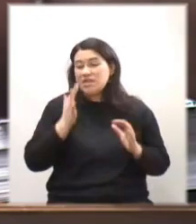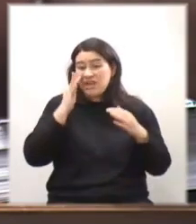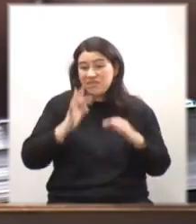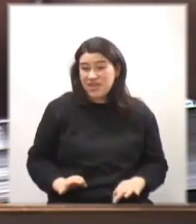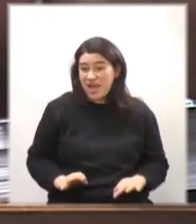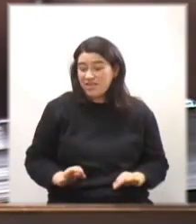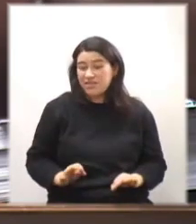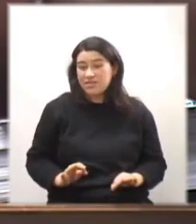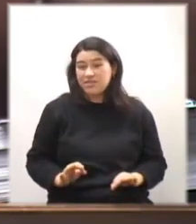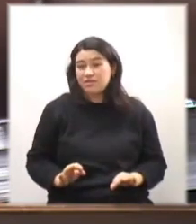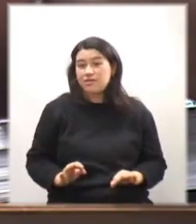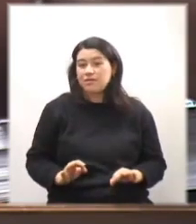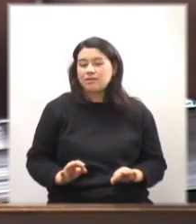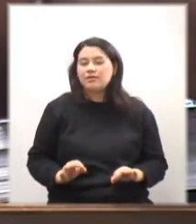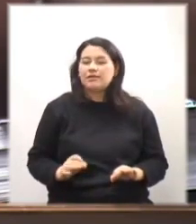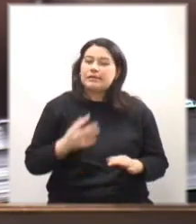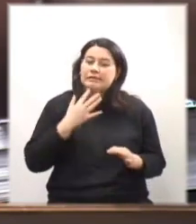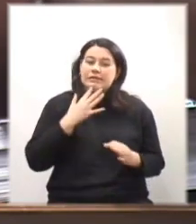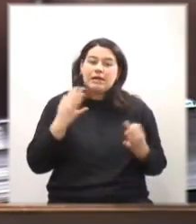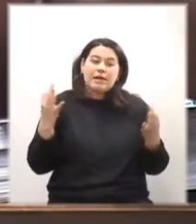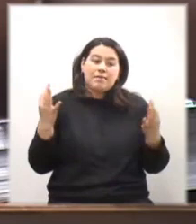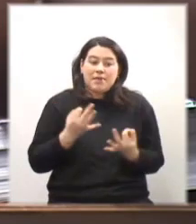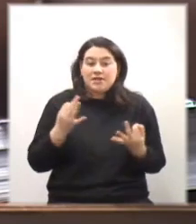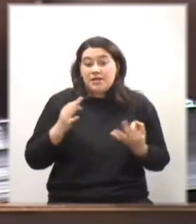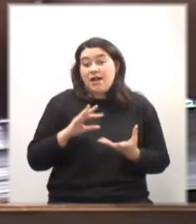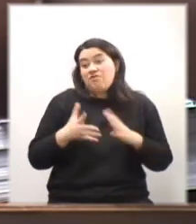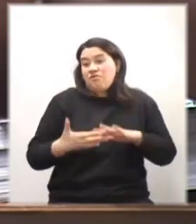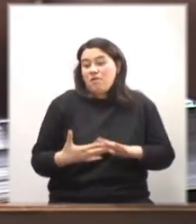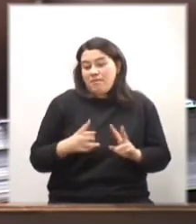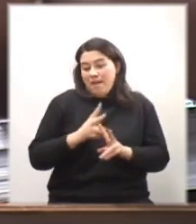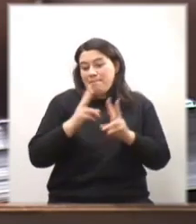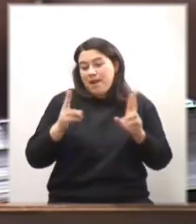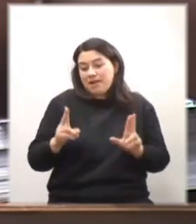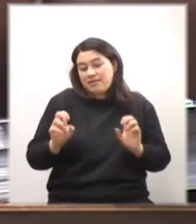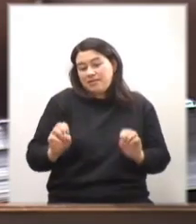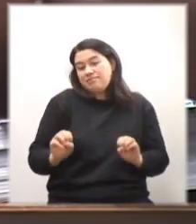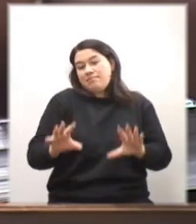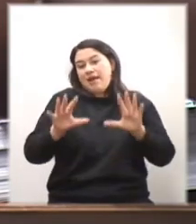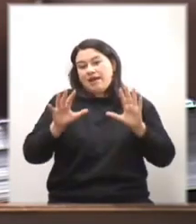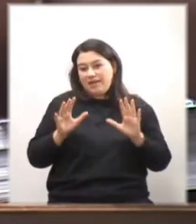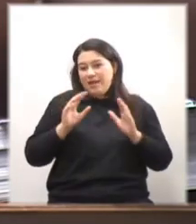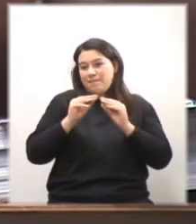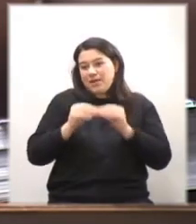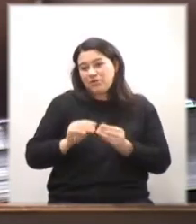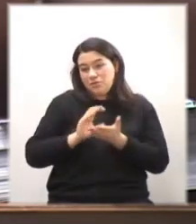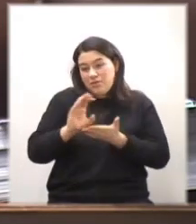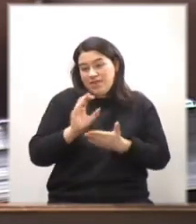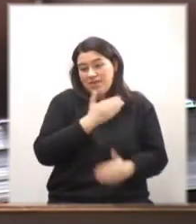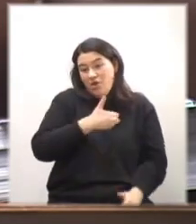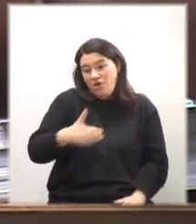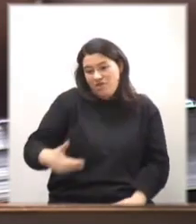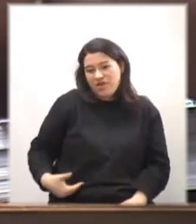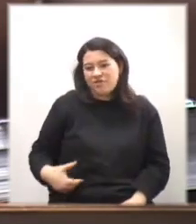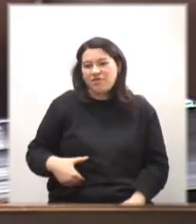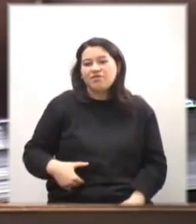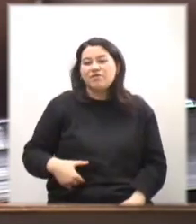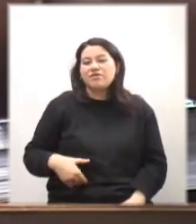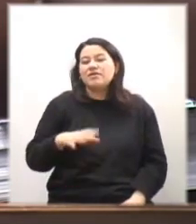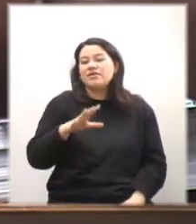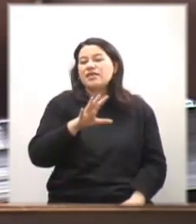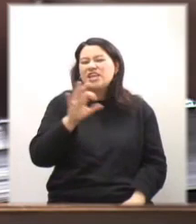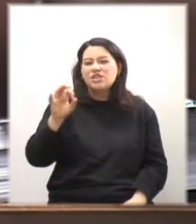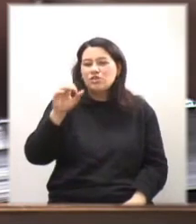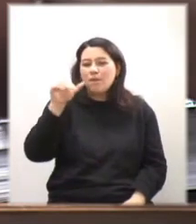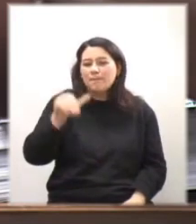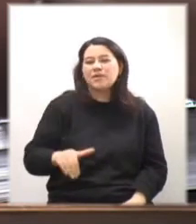Sin duda, un capítulo especial de la magia presupuestal de este gobierno lo tiene la asignación de los 500 millones de